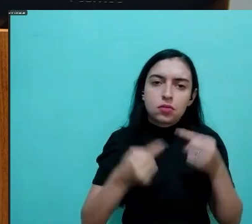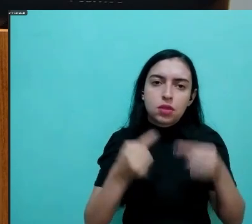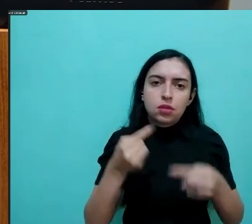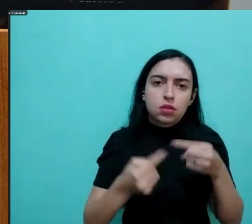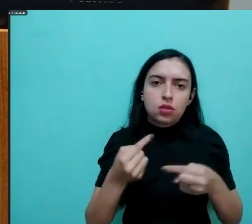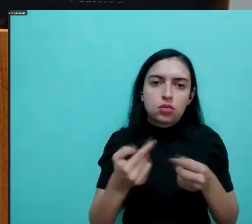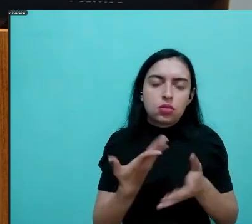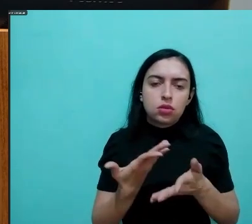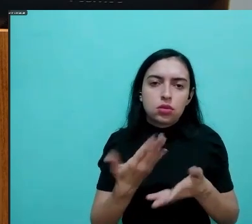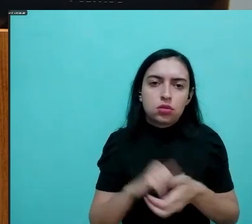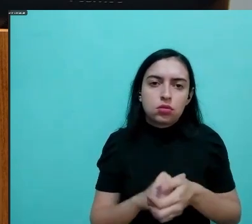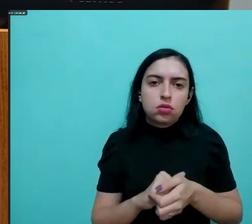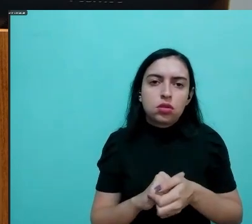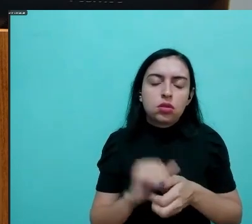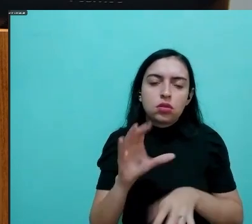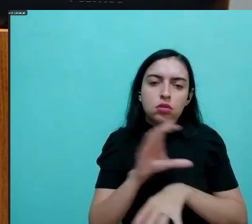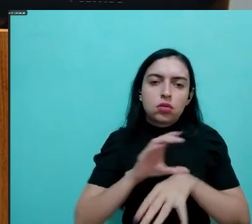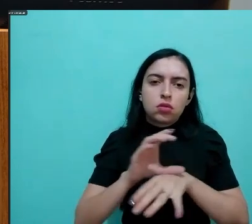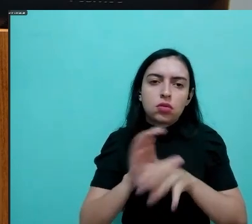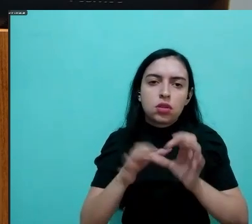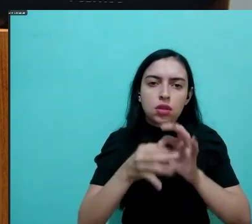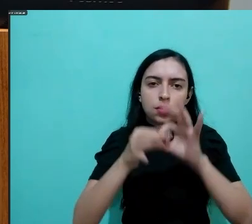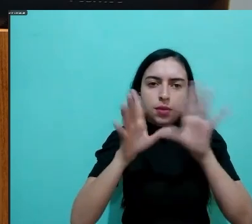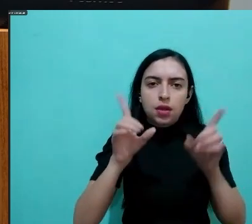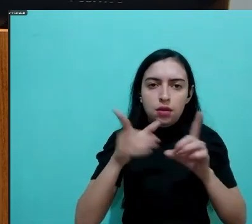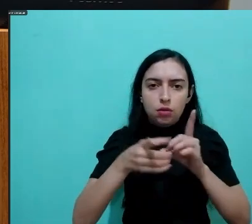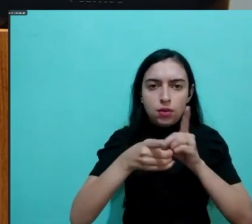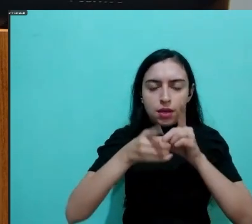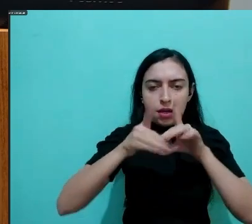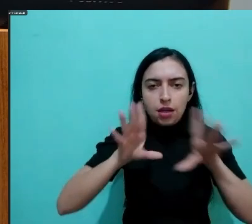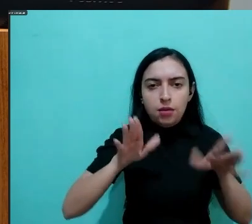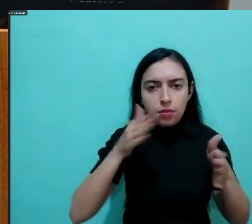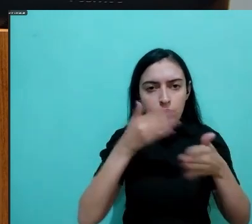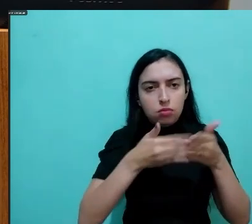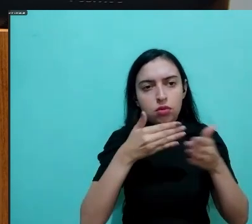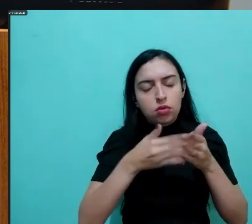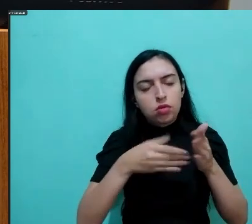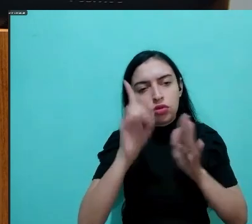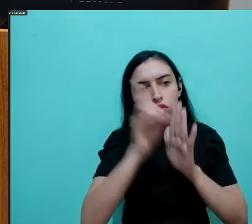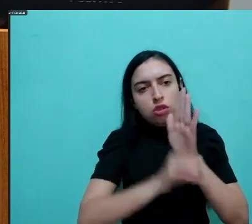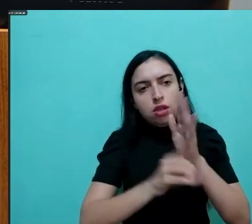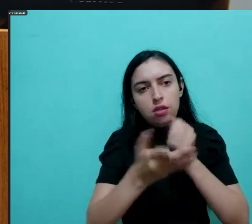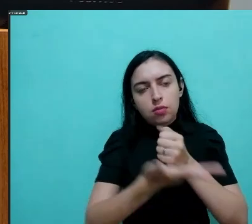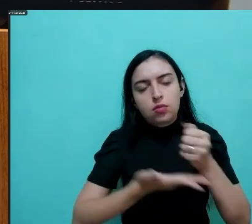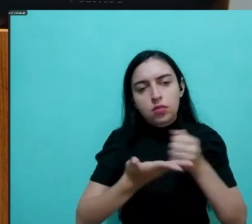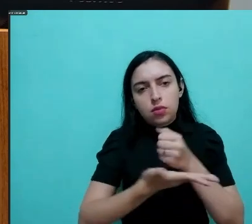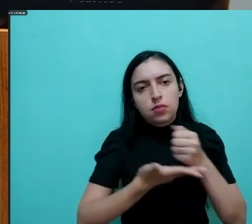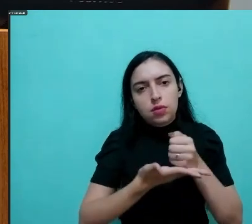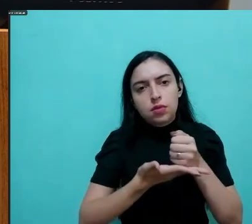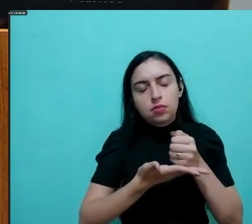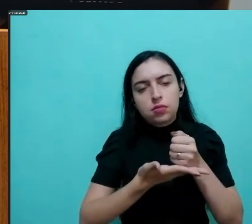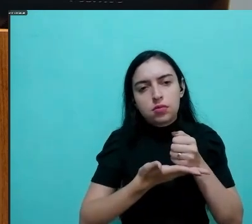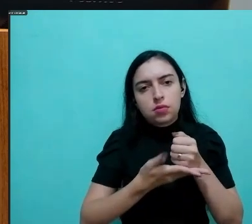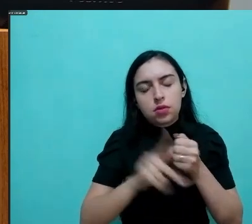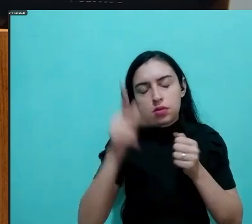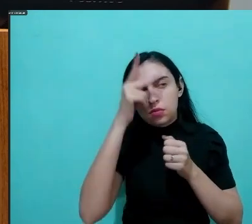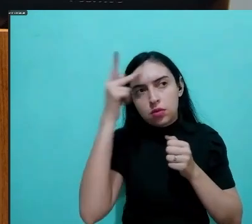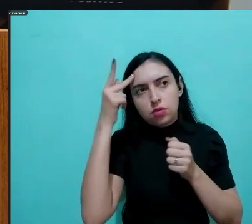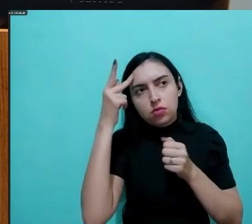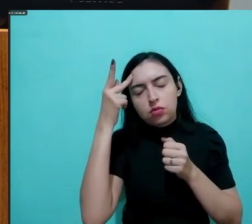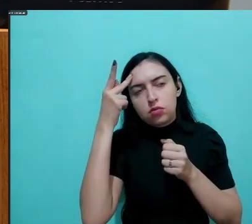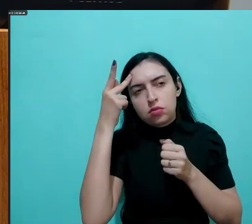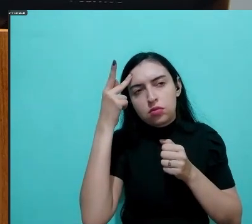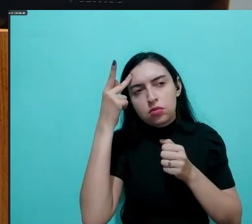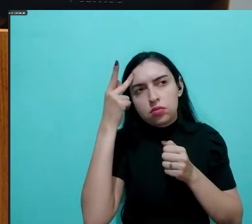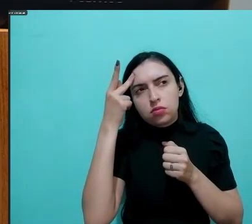orden constitucional liberal y democrático, a limitar los derechos fundamentales de personas que no hacen un uso